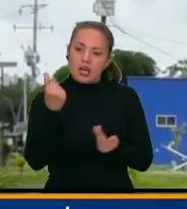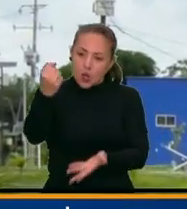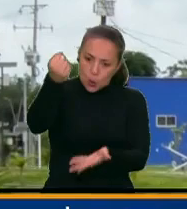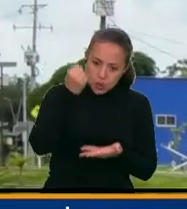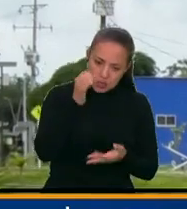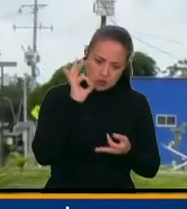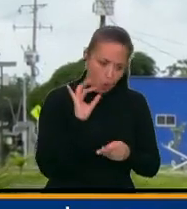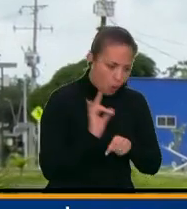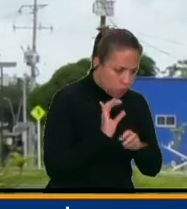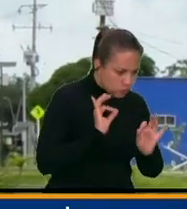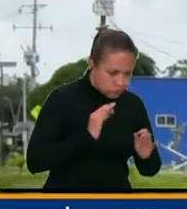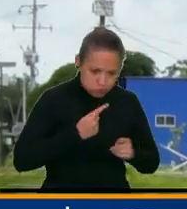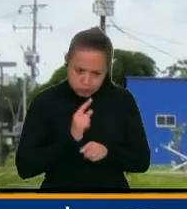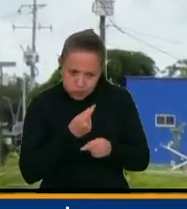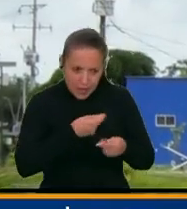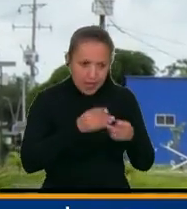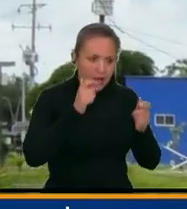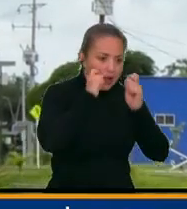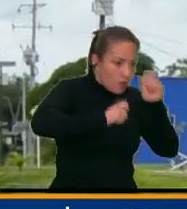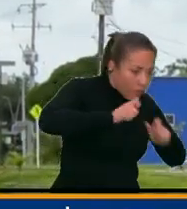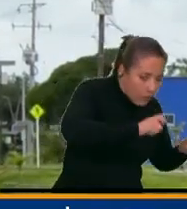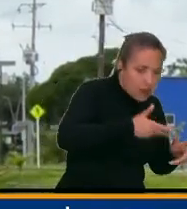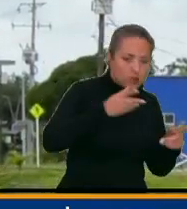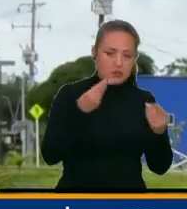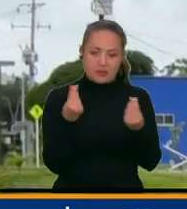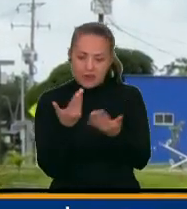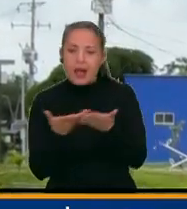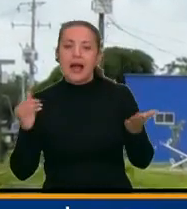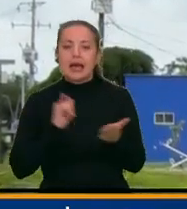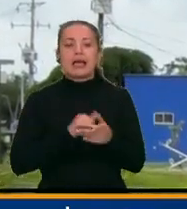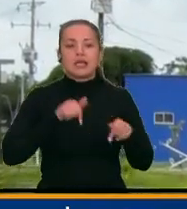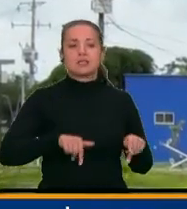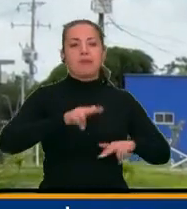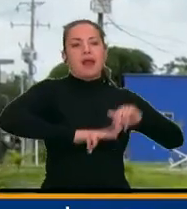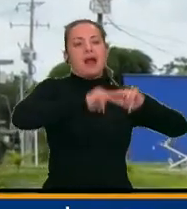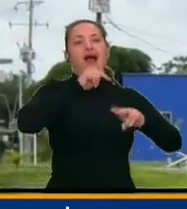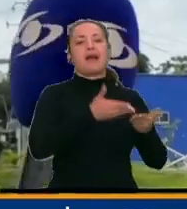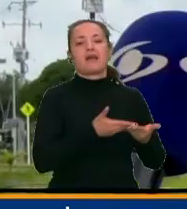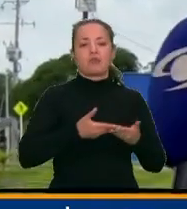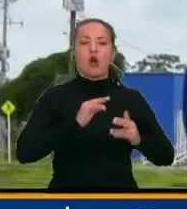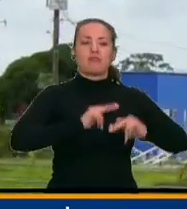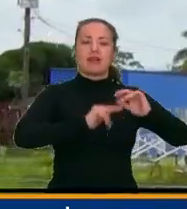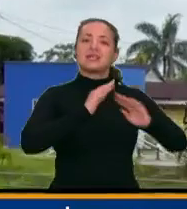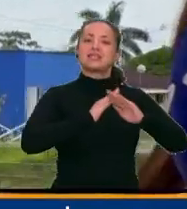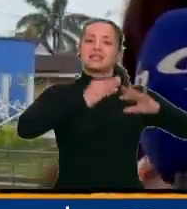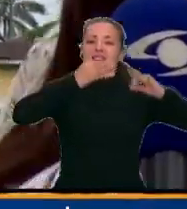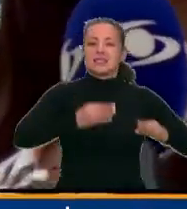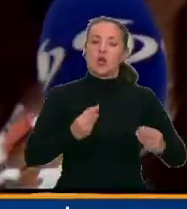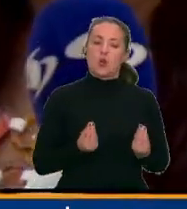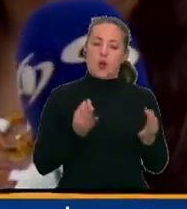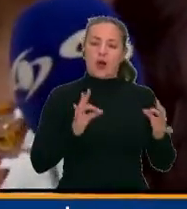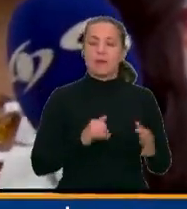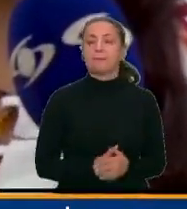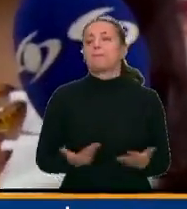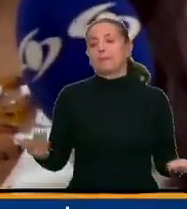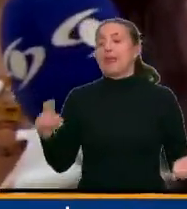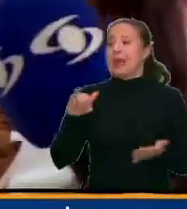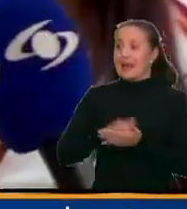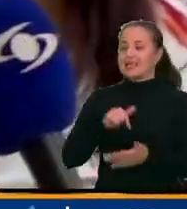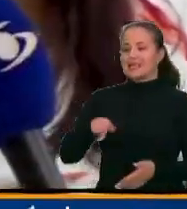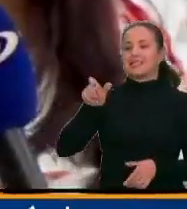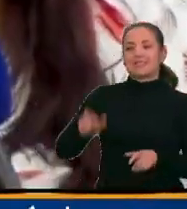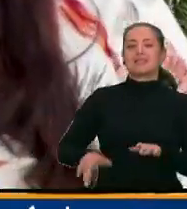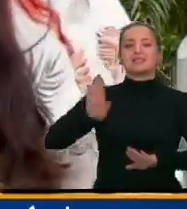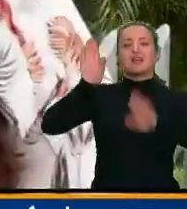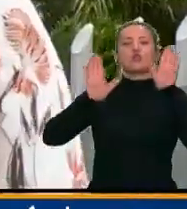humanos y financiero y así construiremos un kit de seguro para vivir Bueno ella es la candidata por el partido liberal